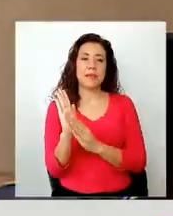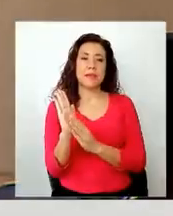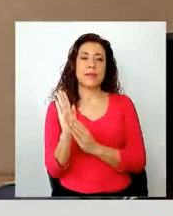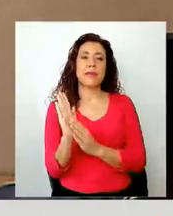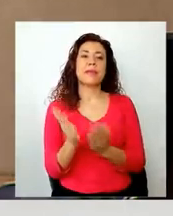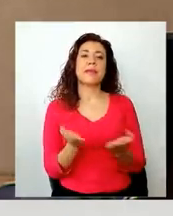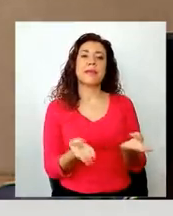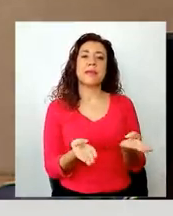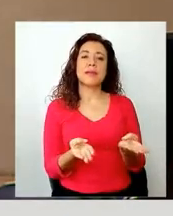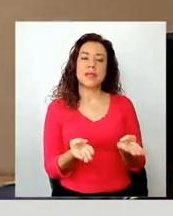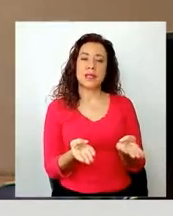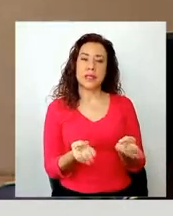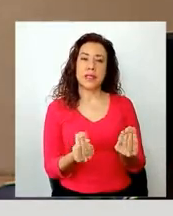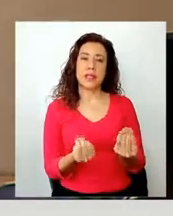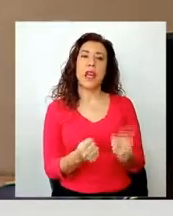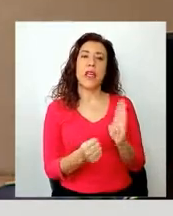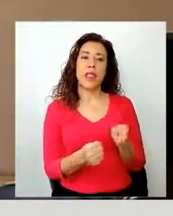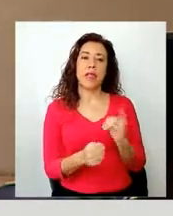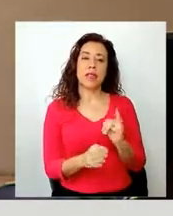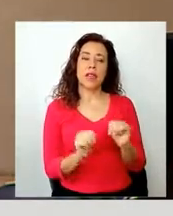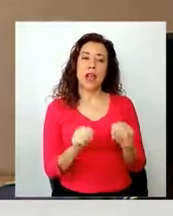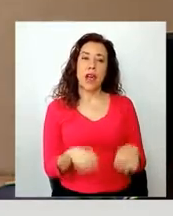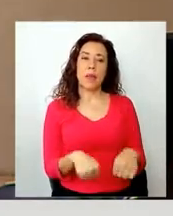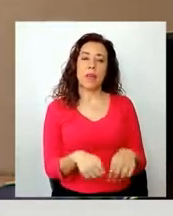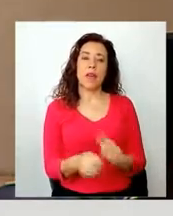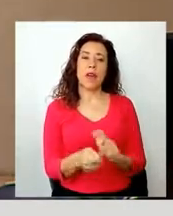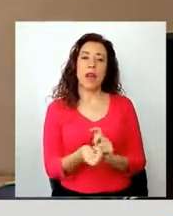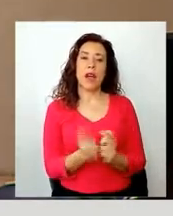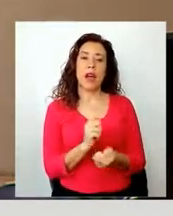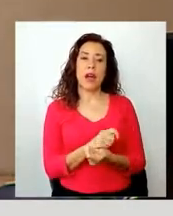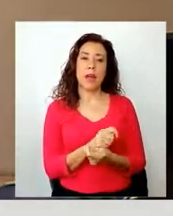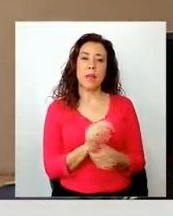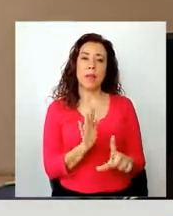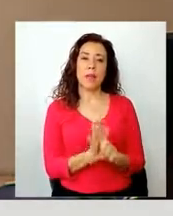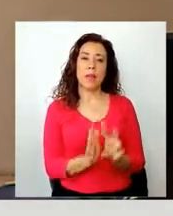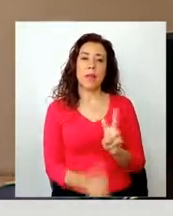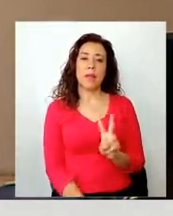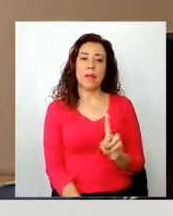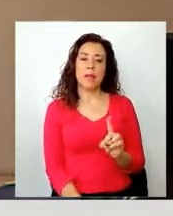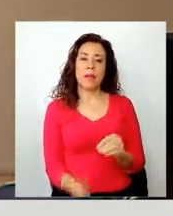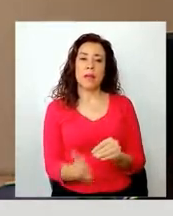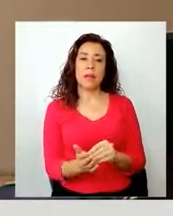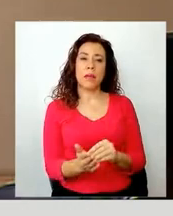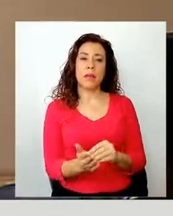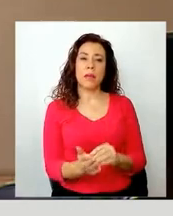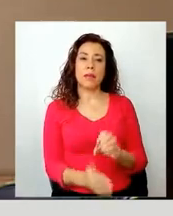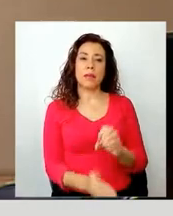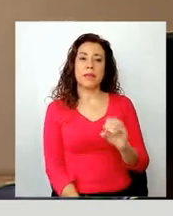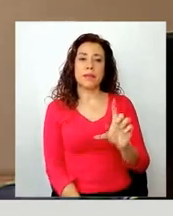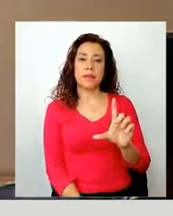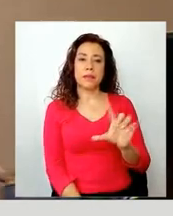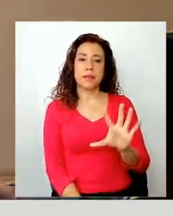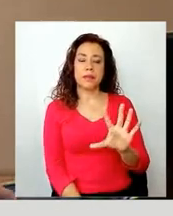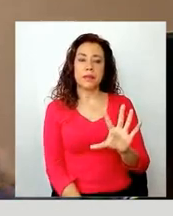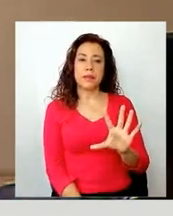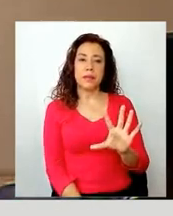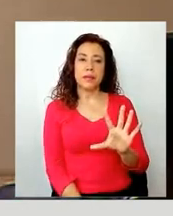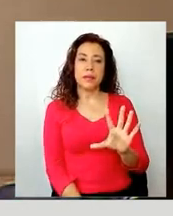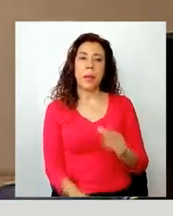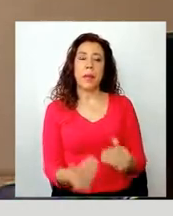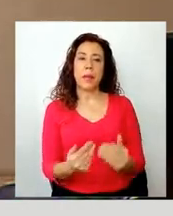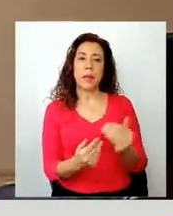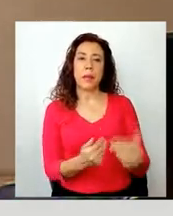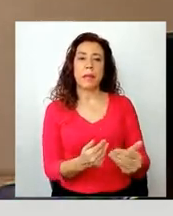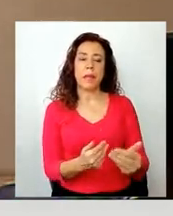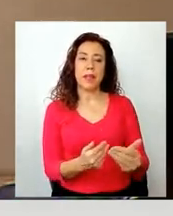necesariamente debe ser aprobada es una modificación a la ley 21.075 y amplía el rubro de